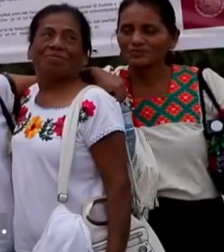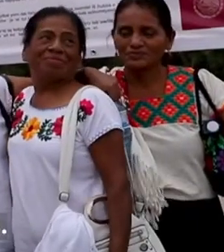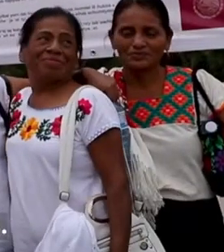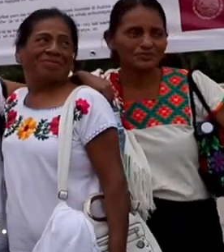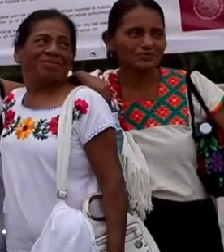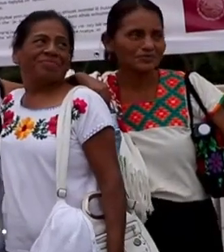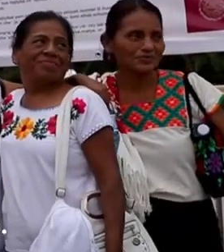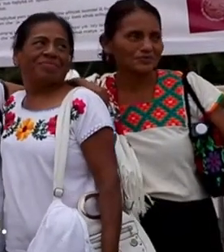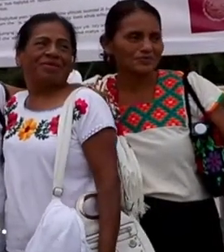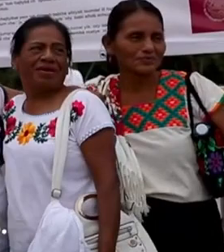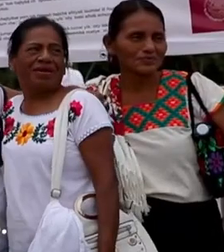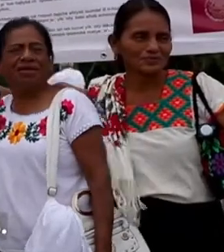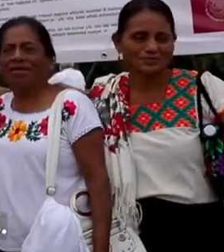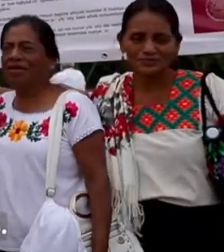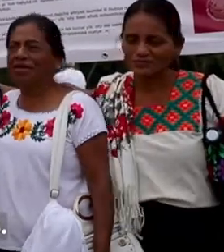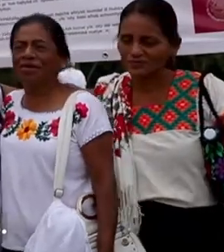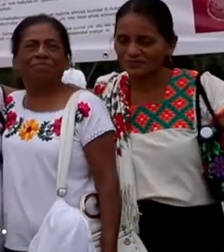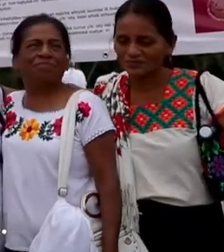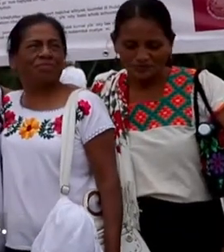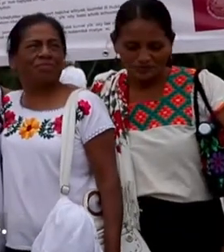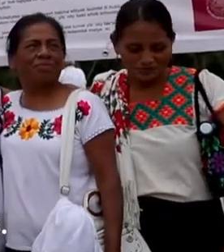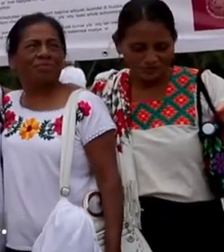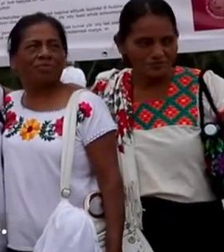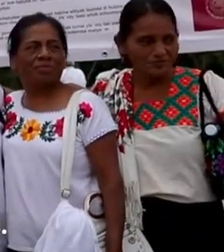que estamos convocados todos.